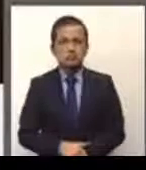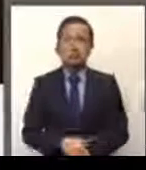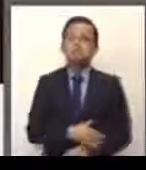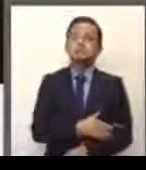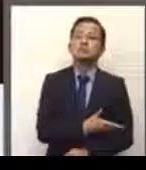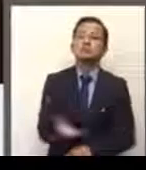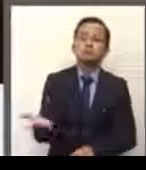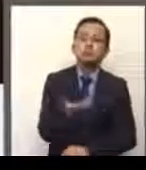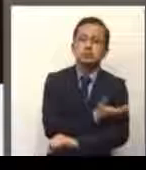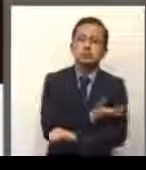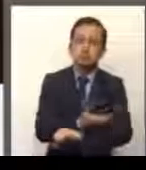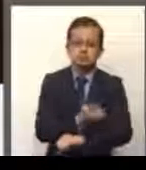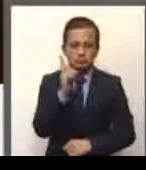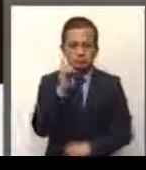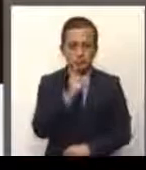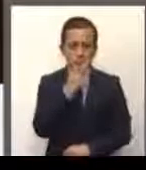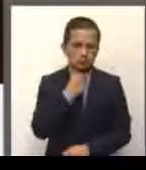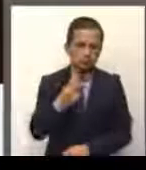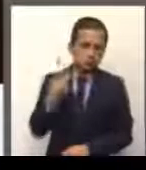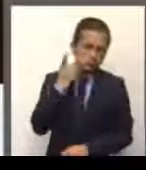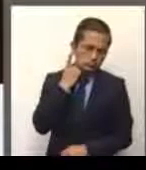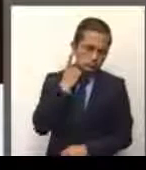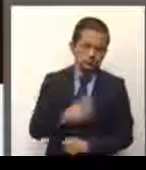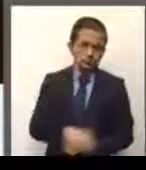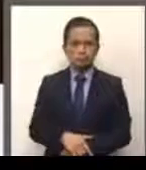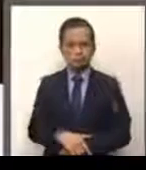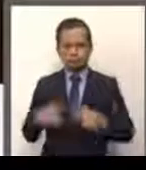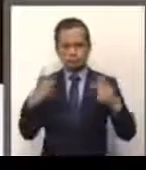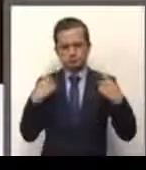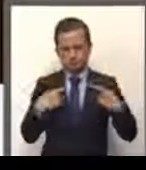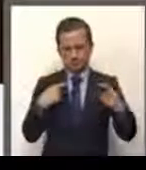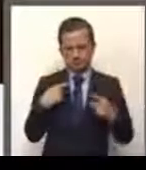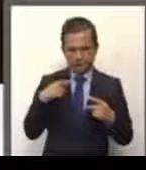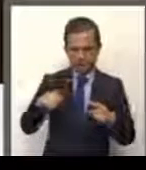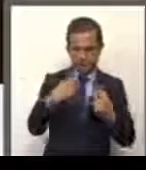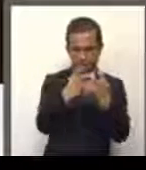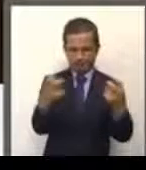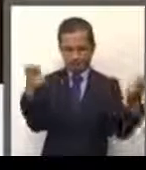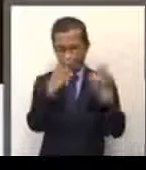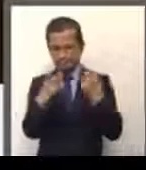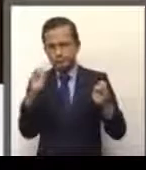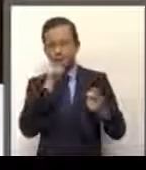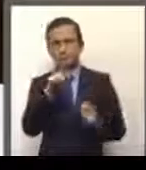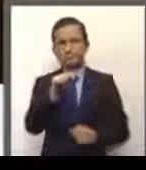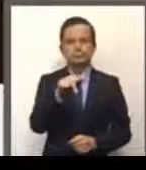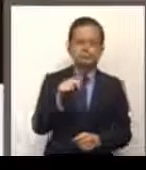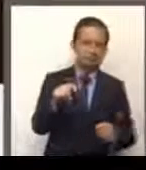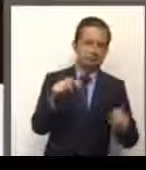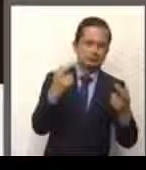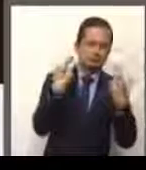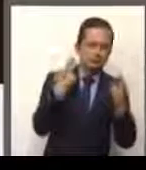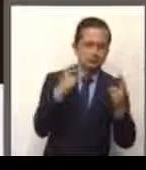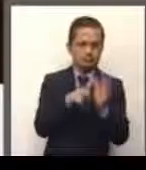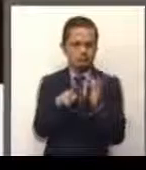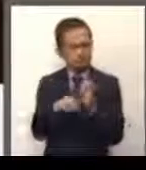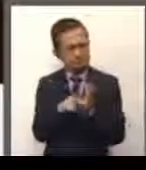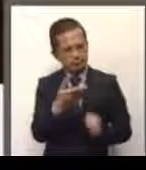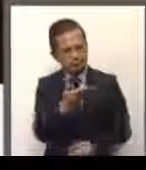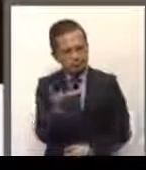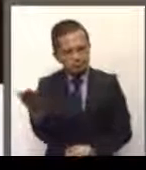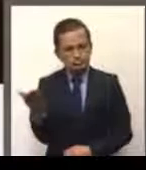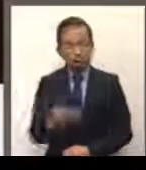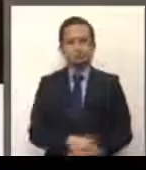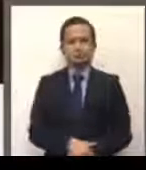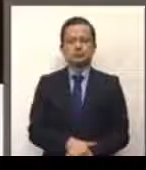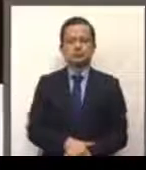compañeros legisladores, público que nos acompaña y medios de comunicación. La iniciativa